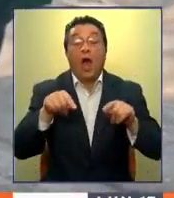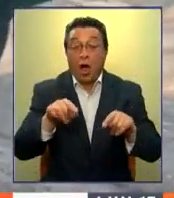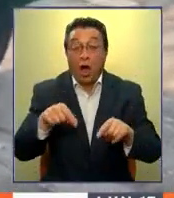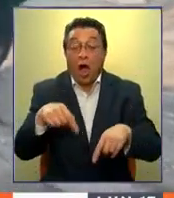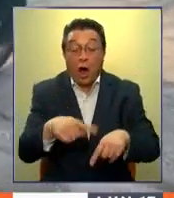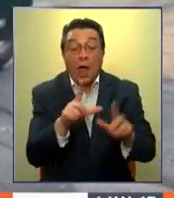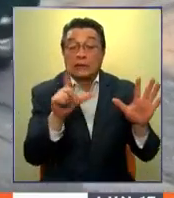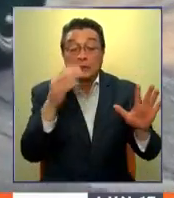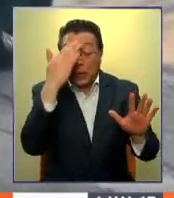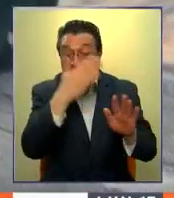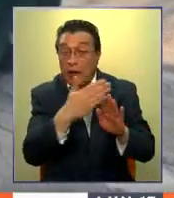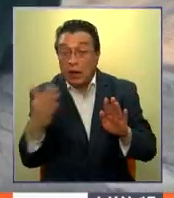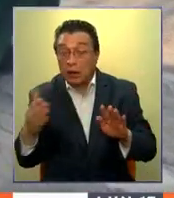estarán en prisión preventiva